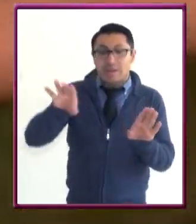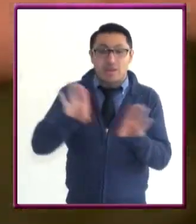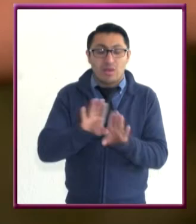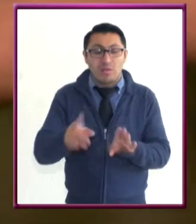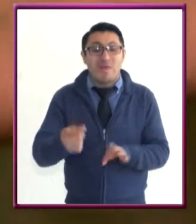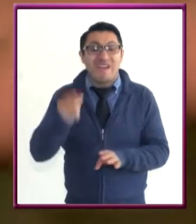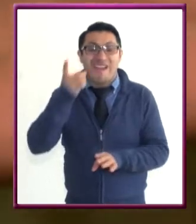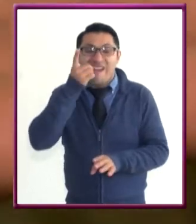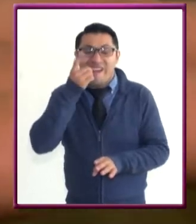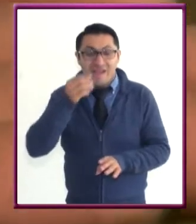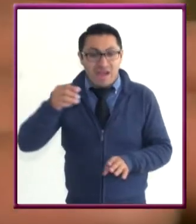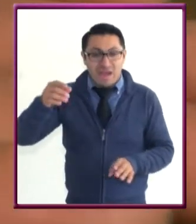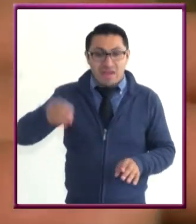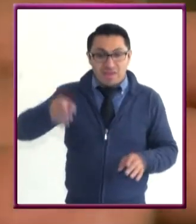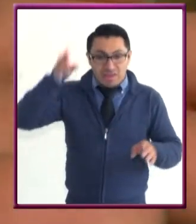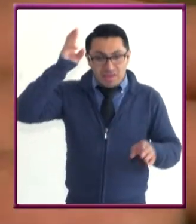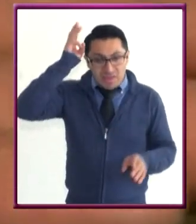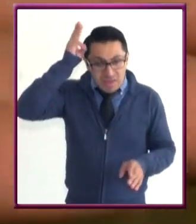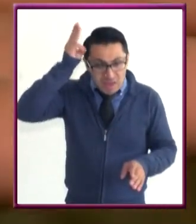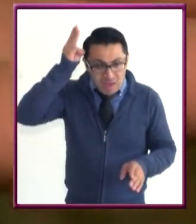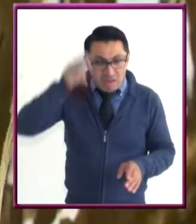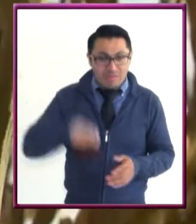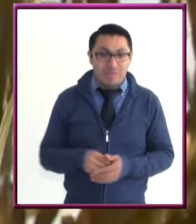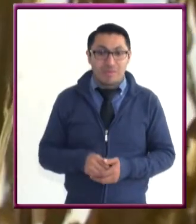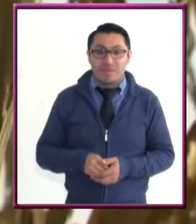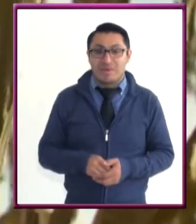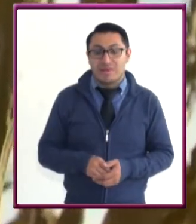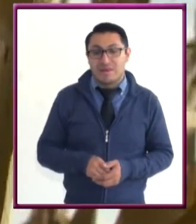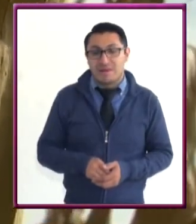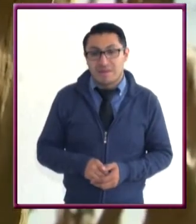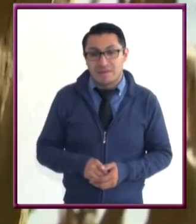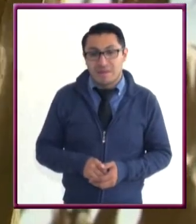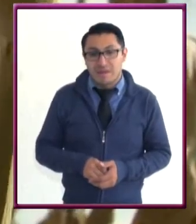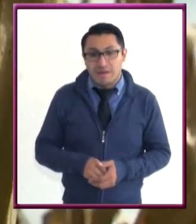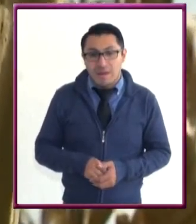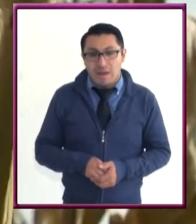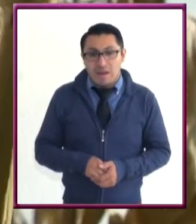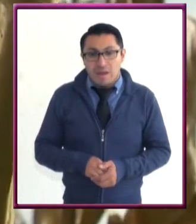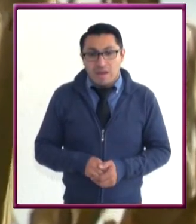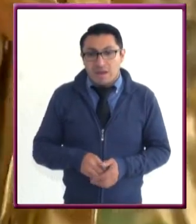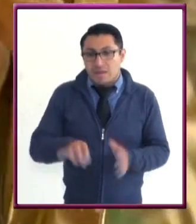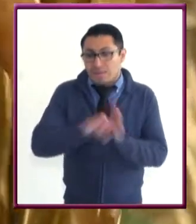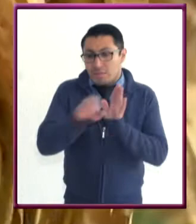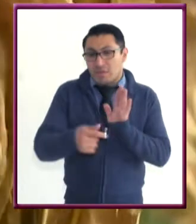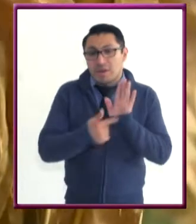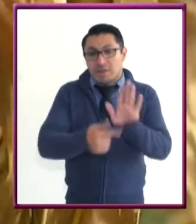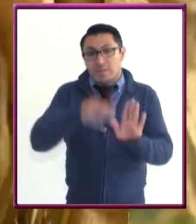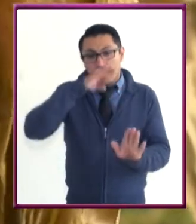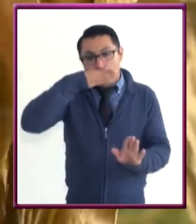mula y en Texcoco, nosotros así o tecincle. Por ejemplo, este es un maíz de la misma